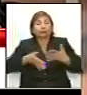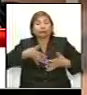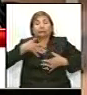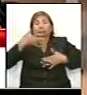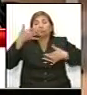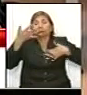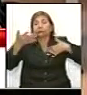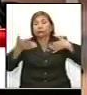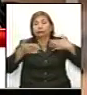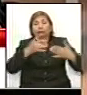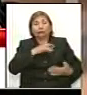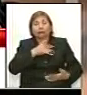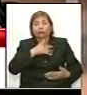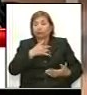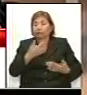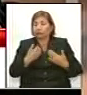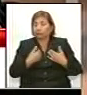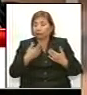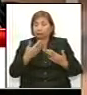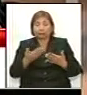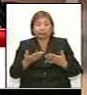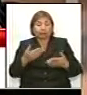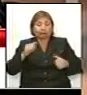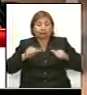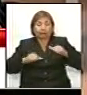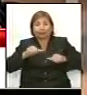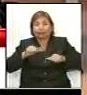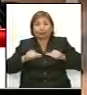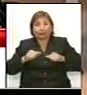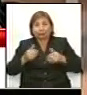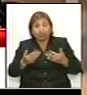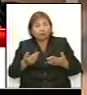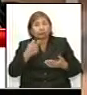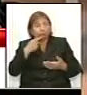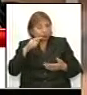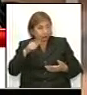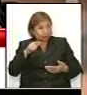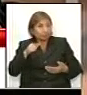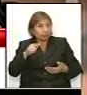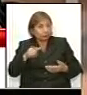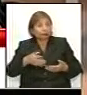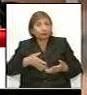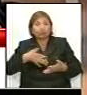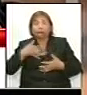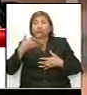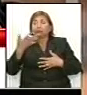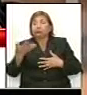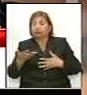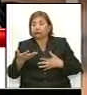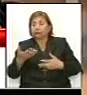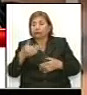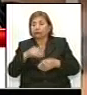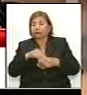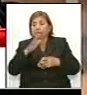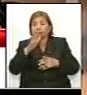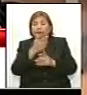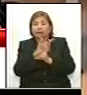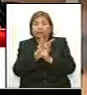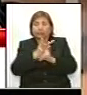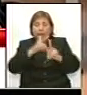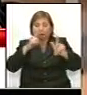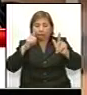tus sentimientos, tienes este tipo de inseguridades, eso se expresaba en tu libertad